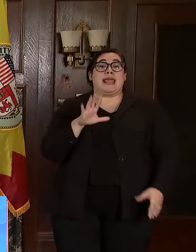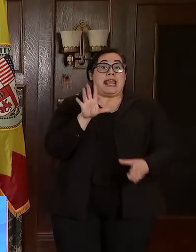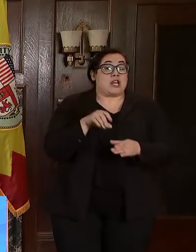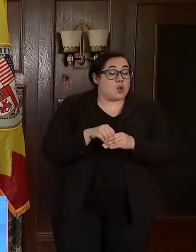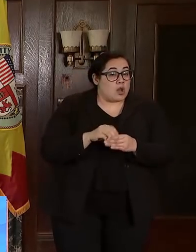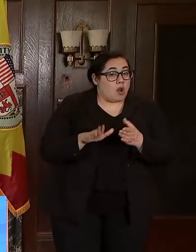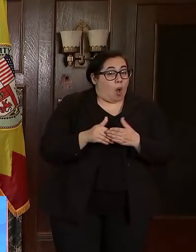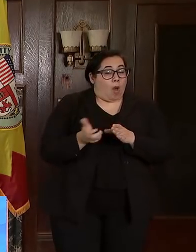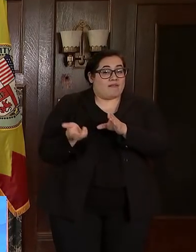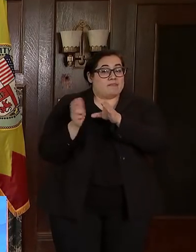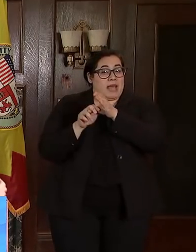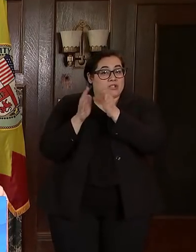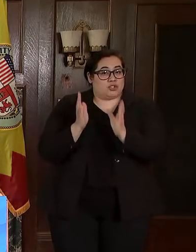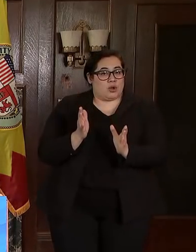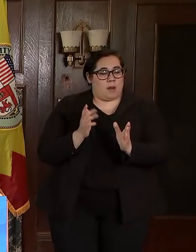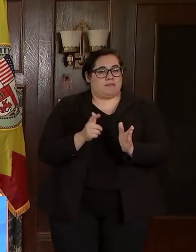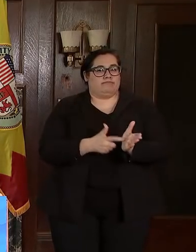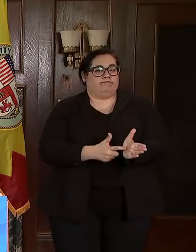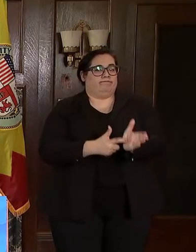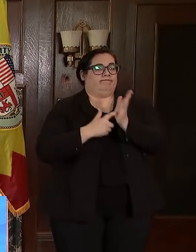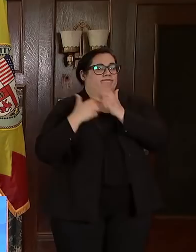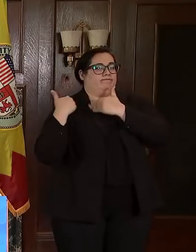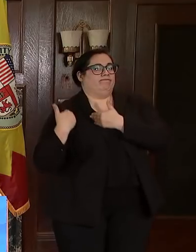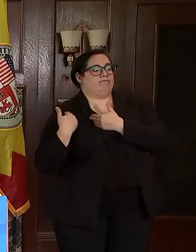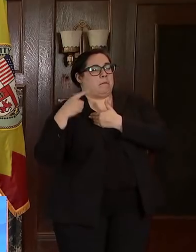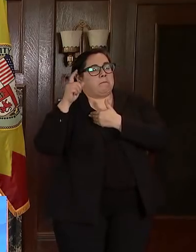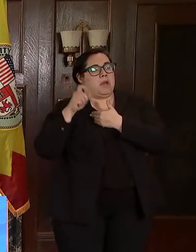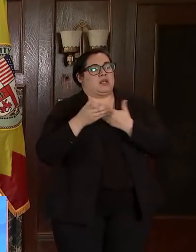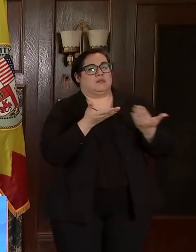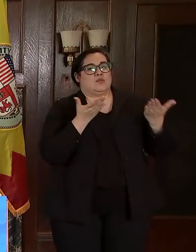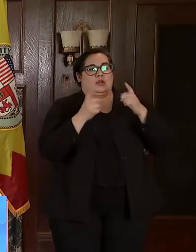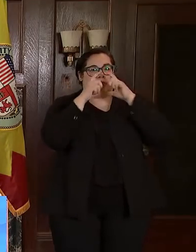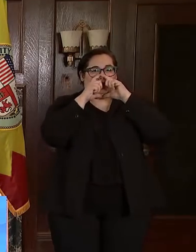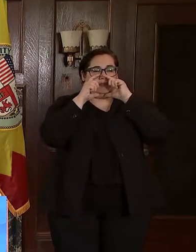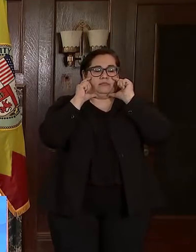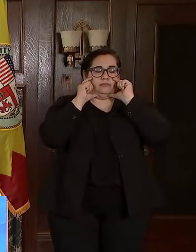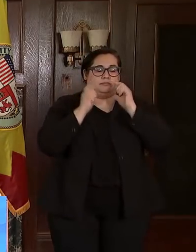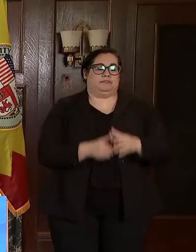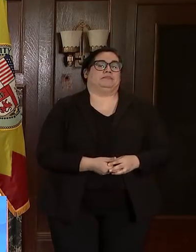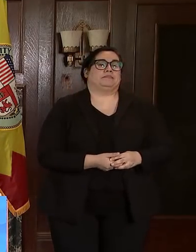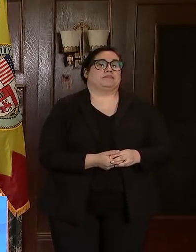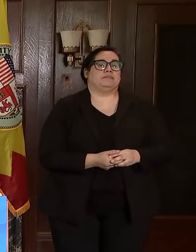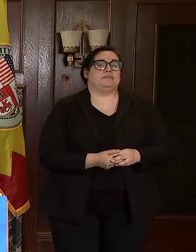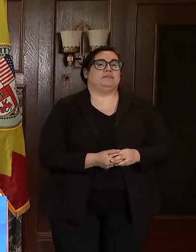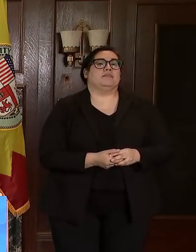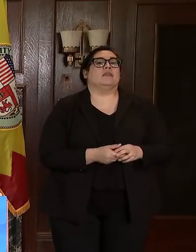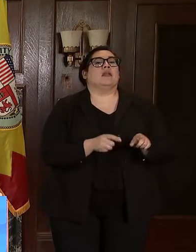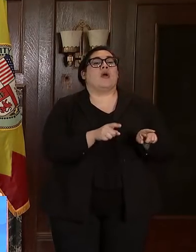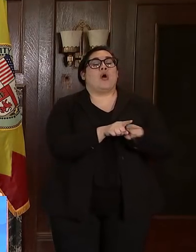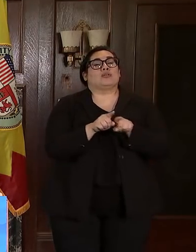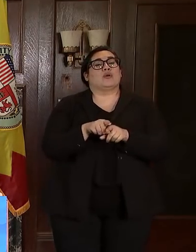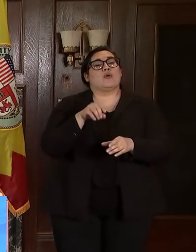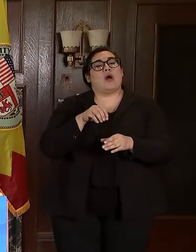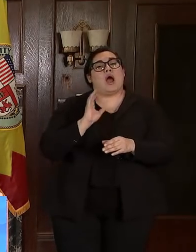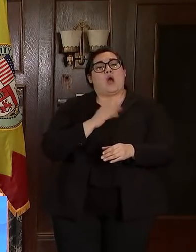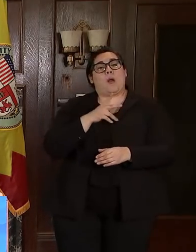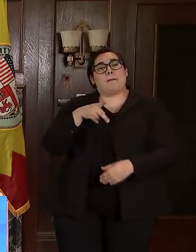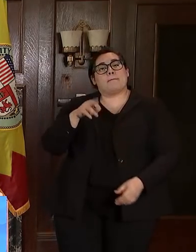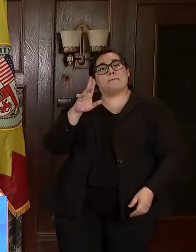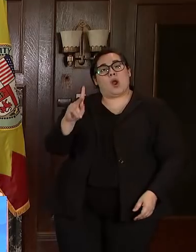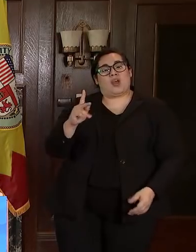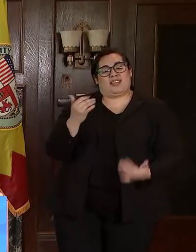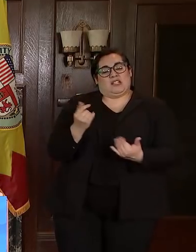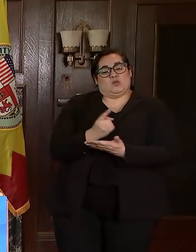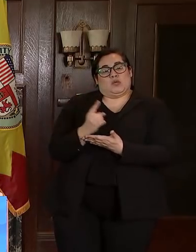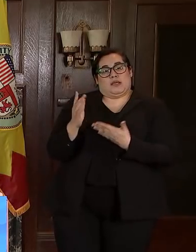incluyendo todos pasajeros, serán obligados a llevar coberturas faciales. Y en nuestros parques este